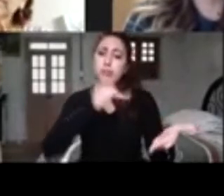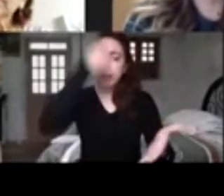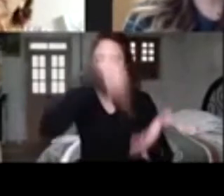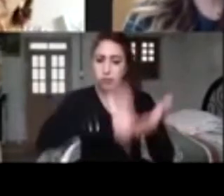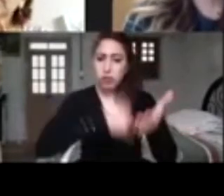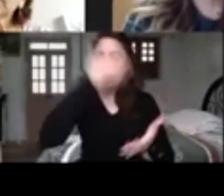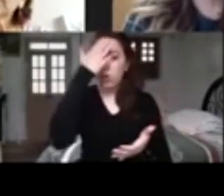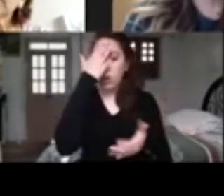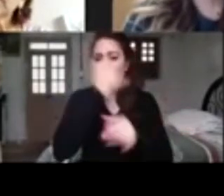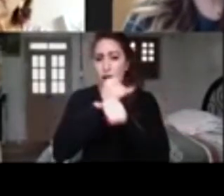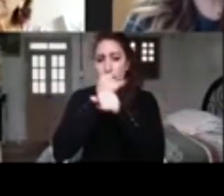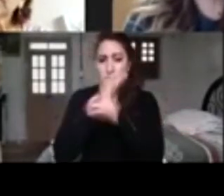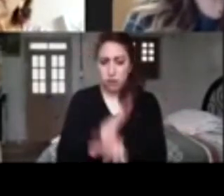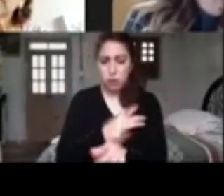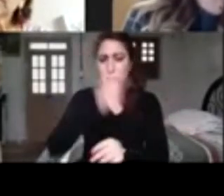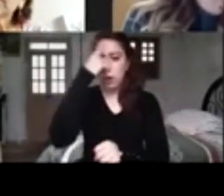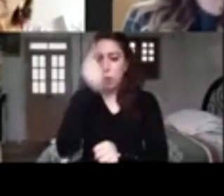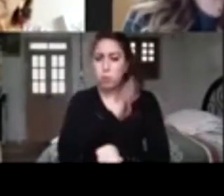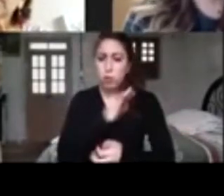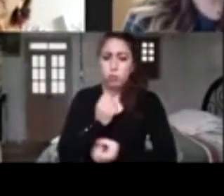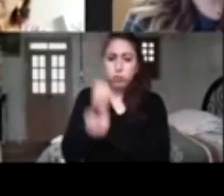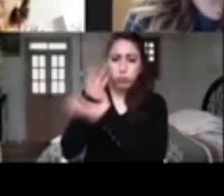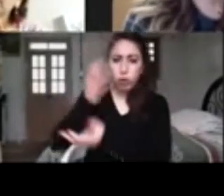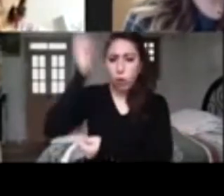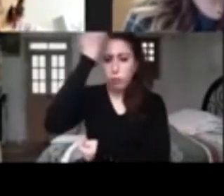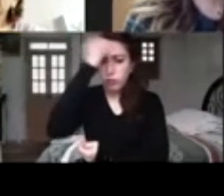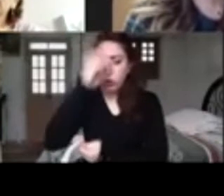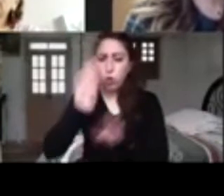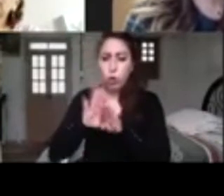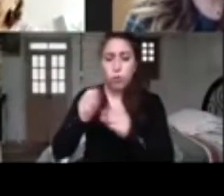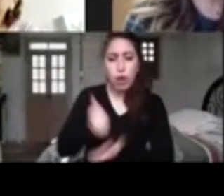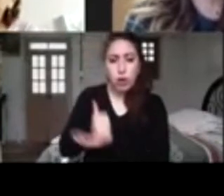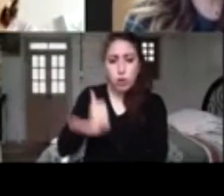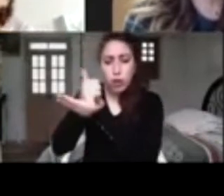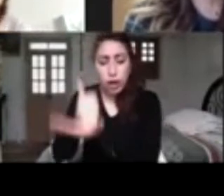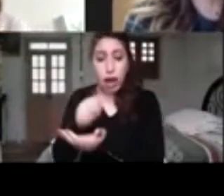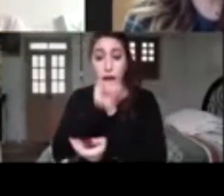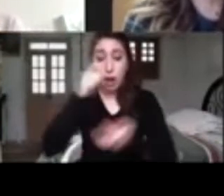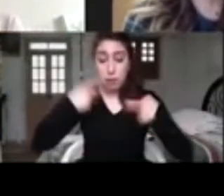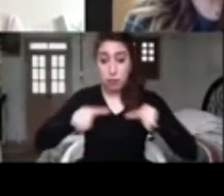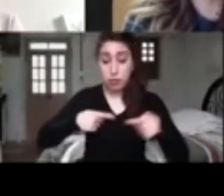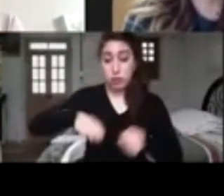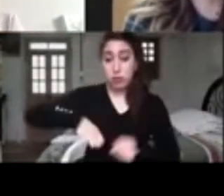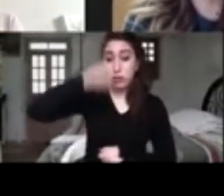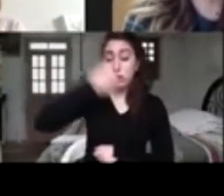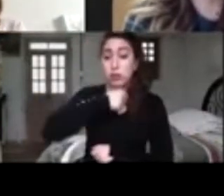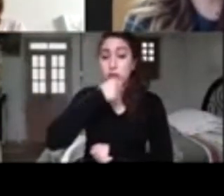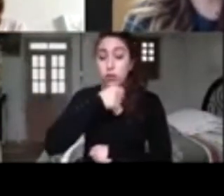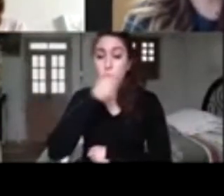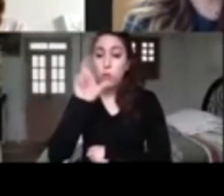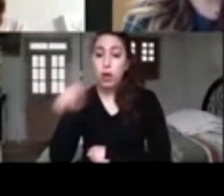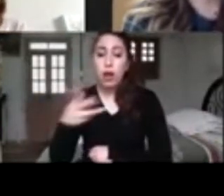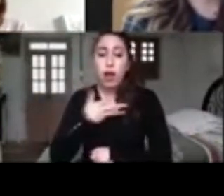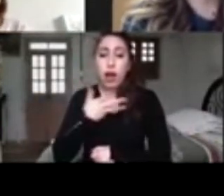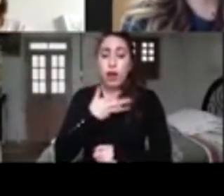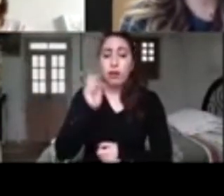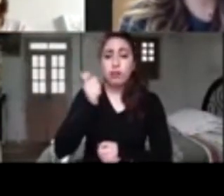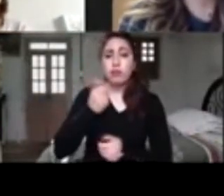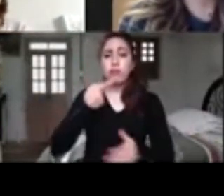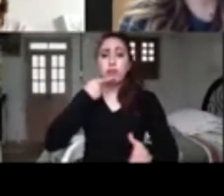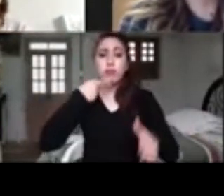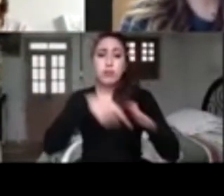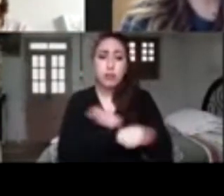para atender, orientar o apoyar a las personas adultas mayores en la gestión de sus demandas ante distintas